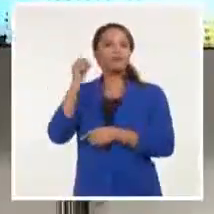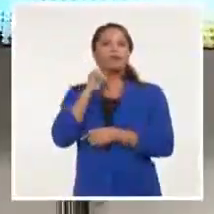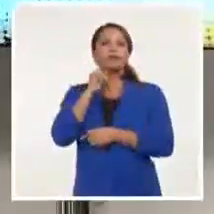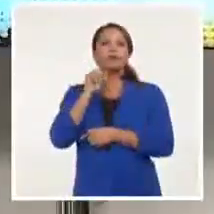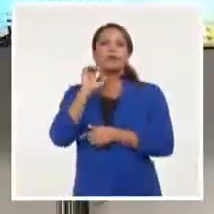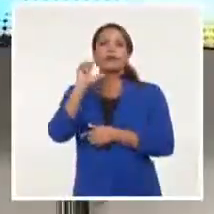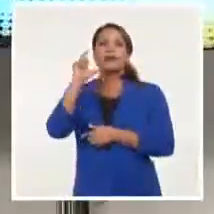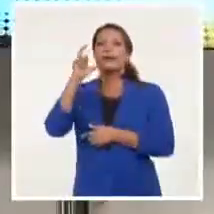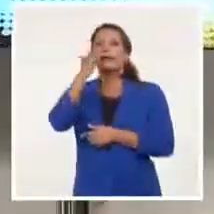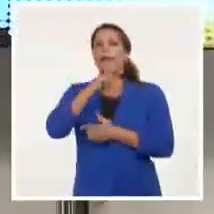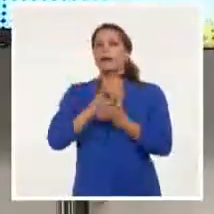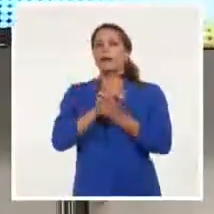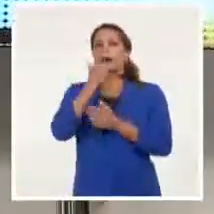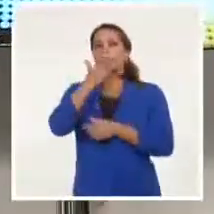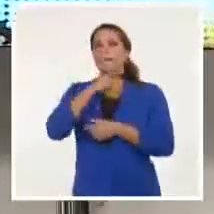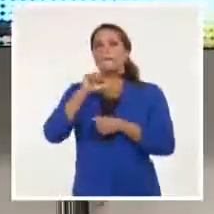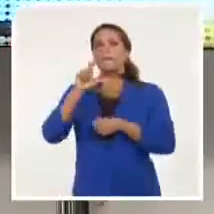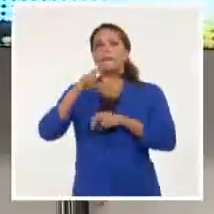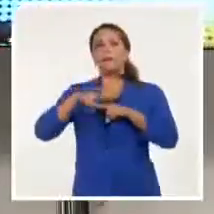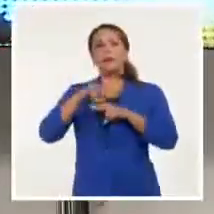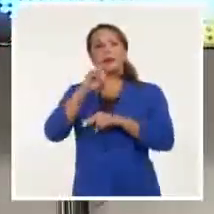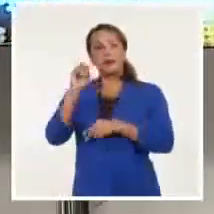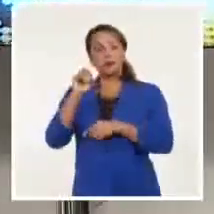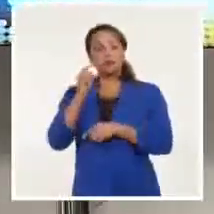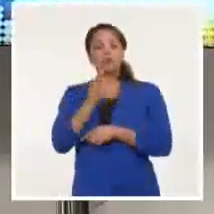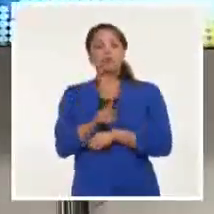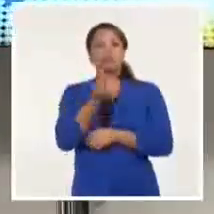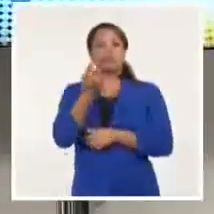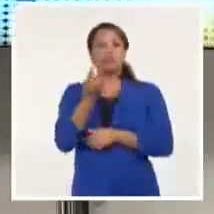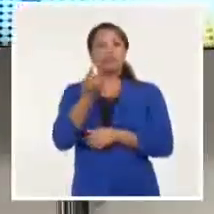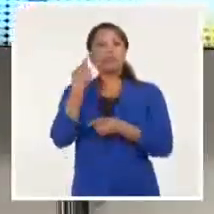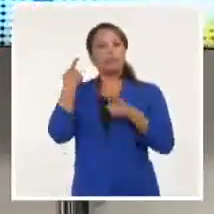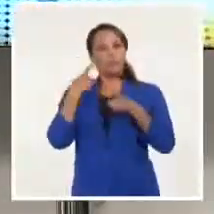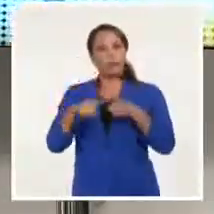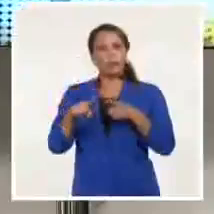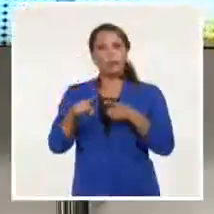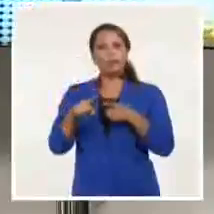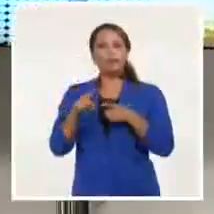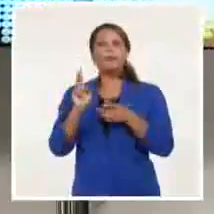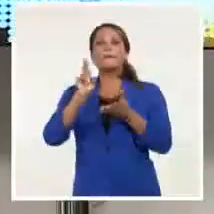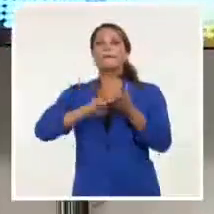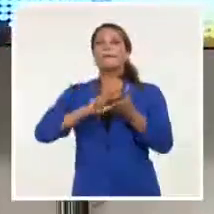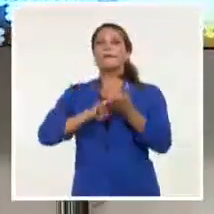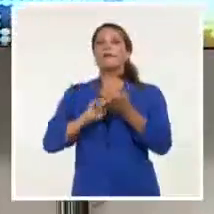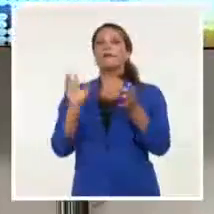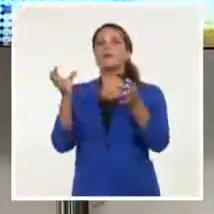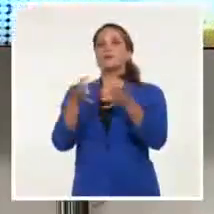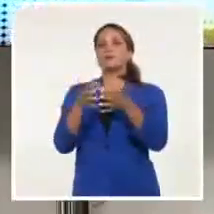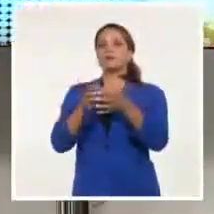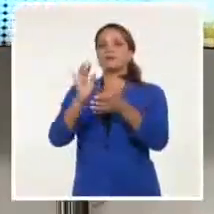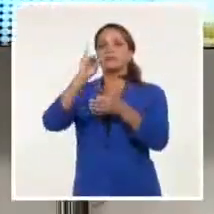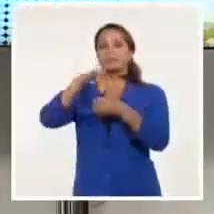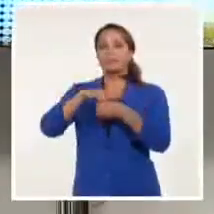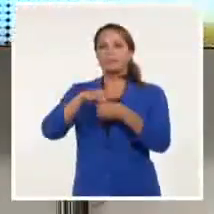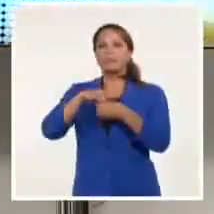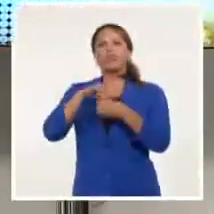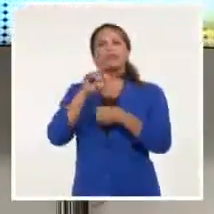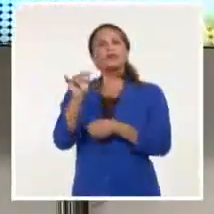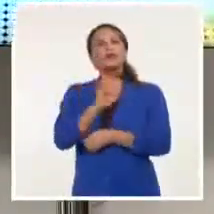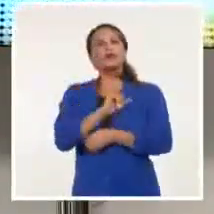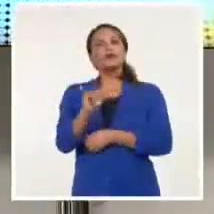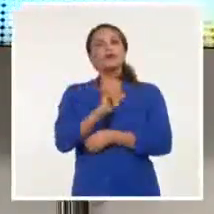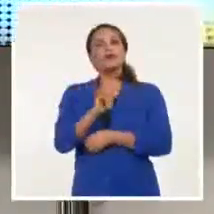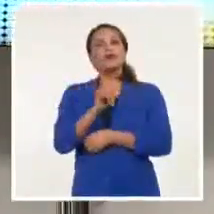Camacho, Rómulo Calvo, como juez miembro del Comité Interinstitucional, y también